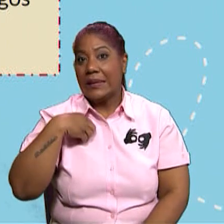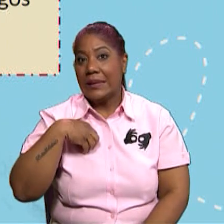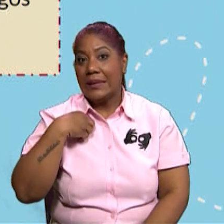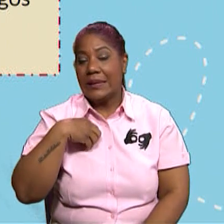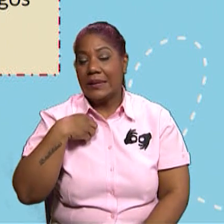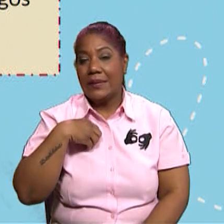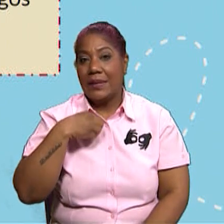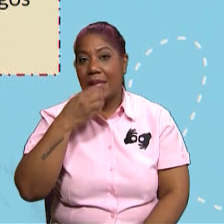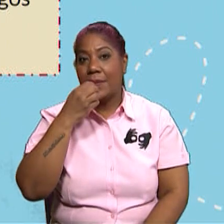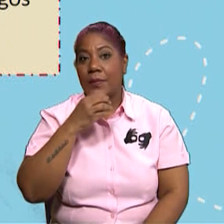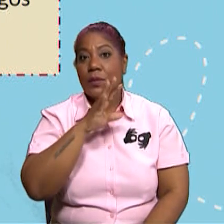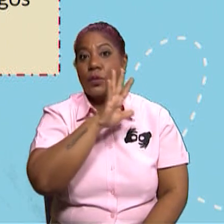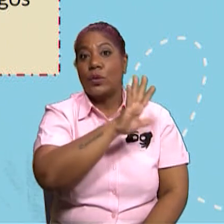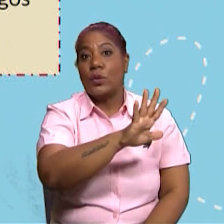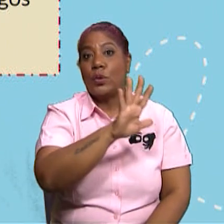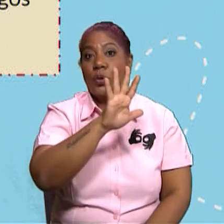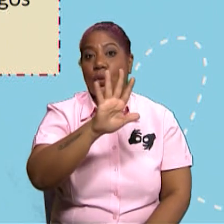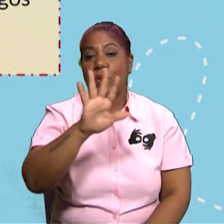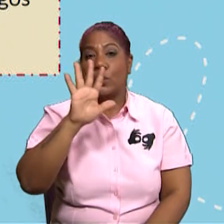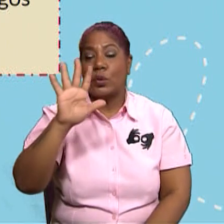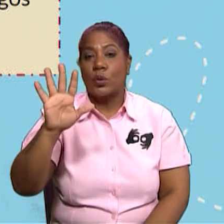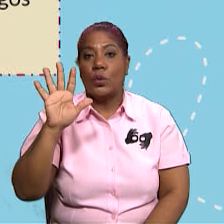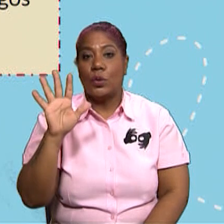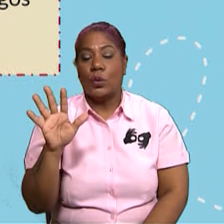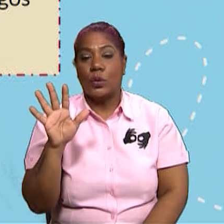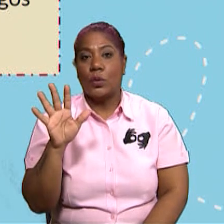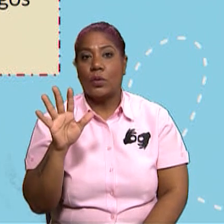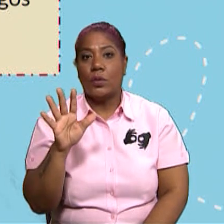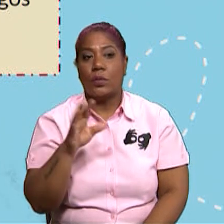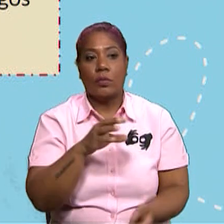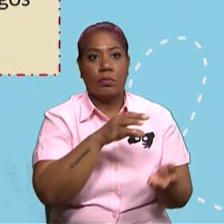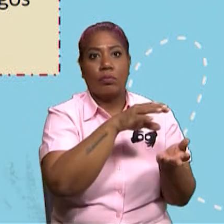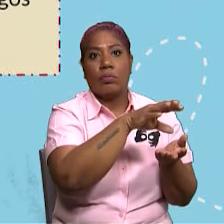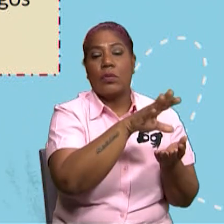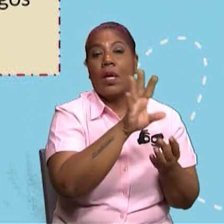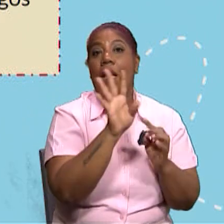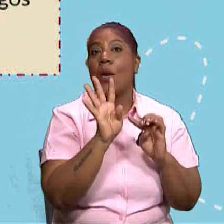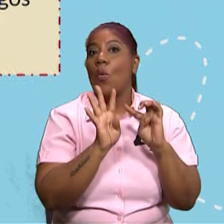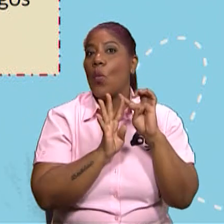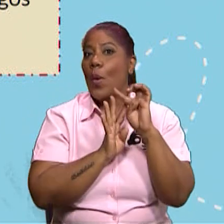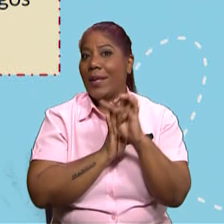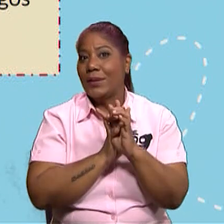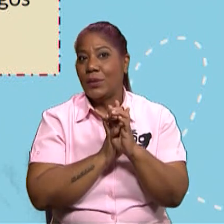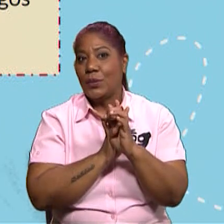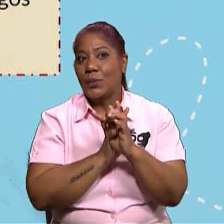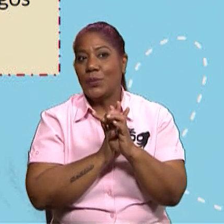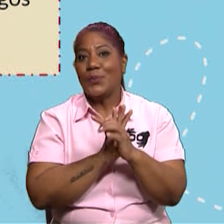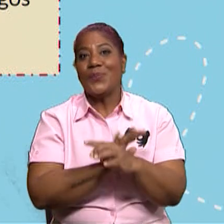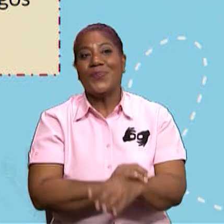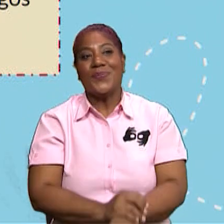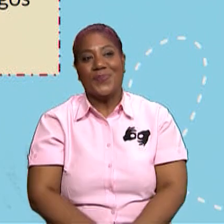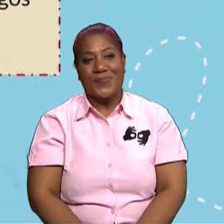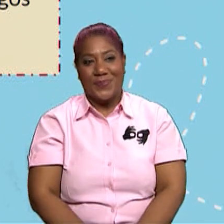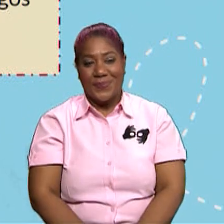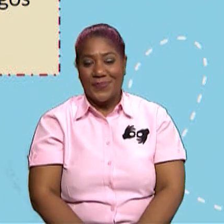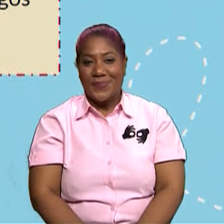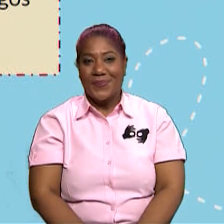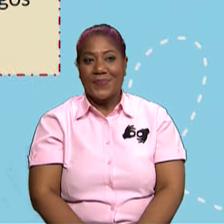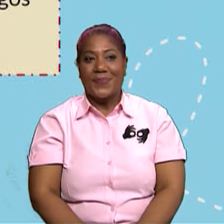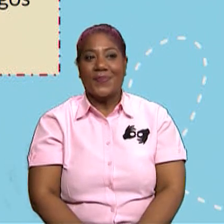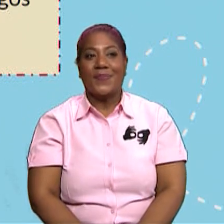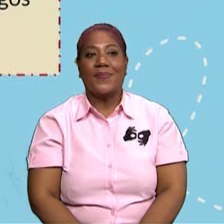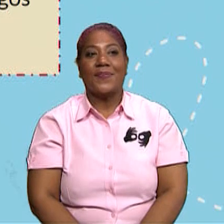dan 5 mangos por persona. ¿A cuántas personas se le reparten los 5 mangos? Ahí utilizamos la operación que acabamos